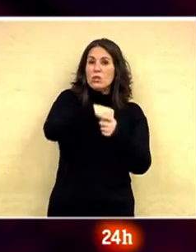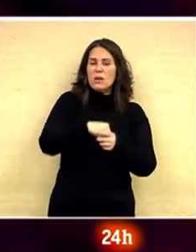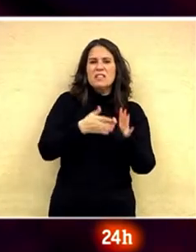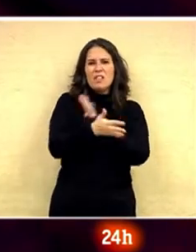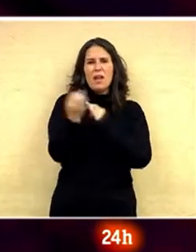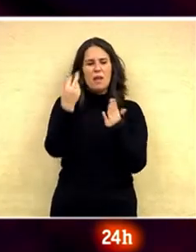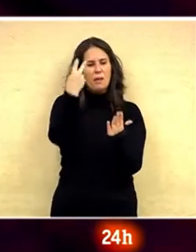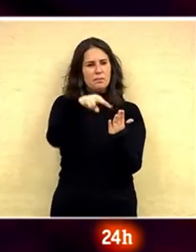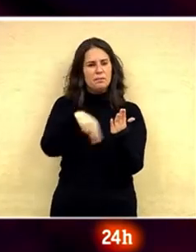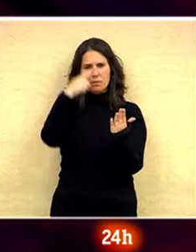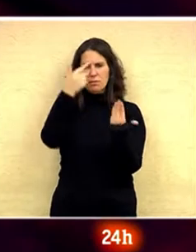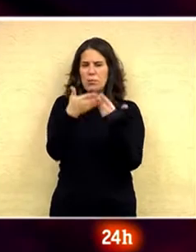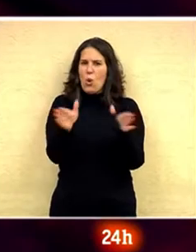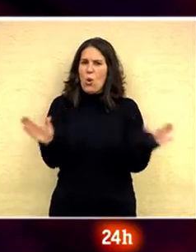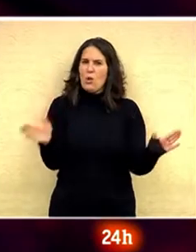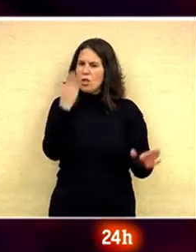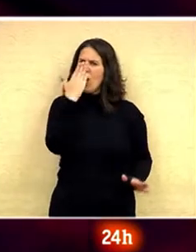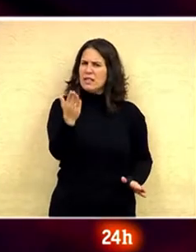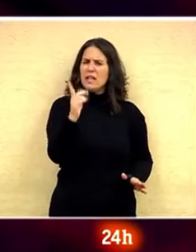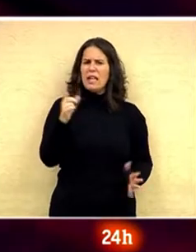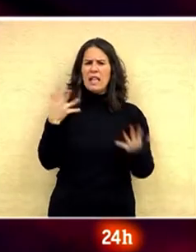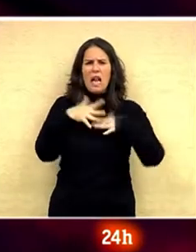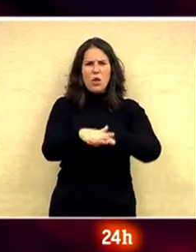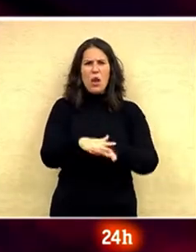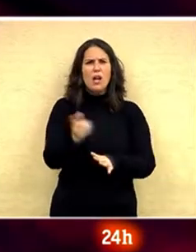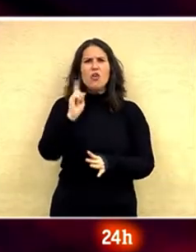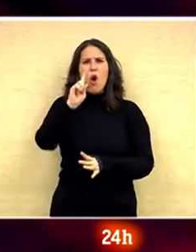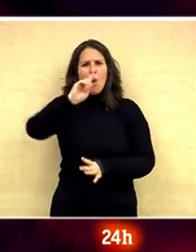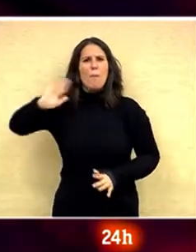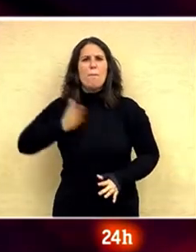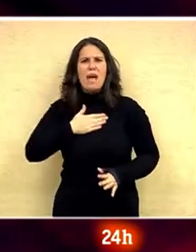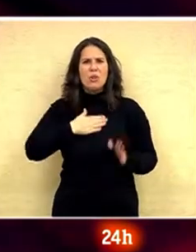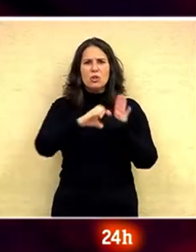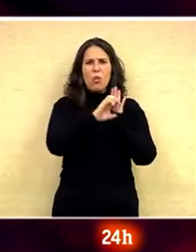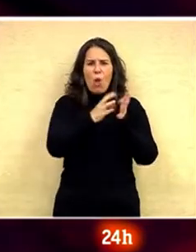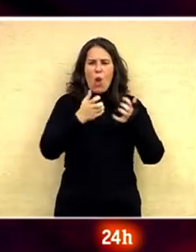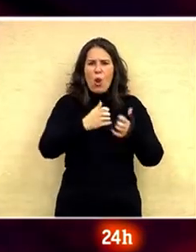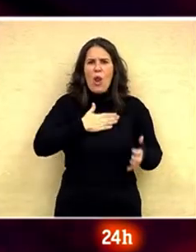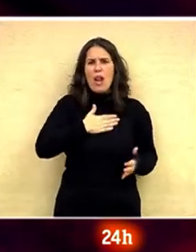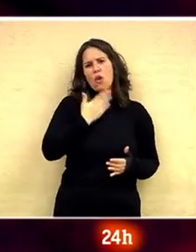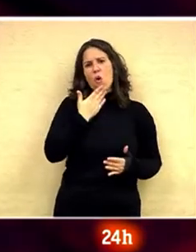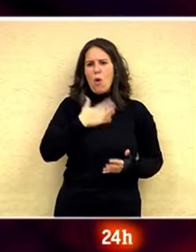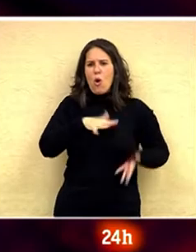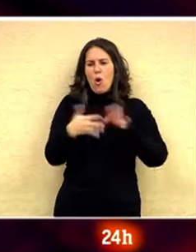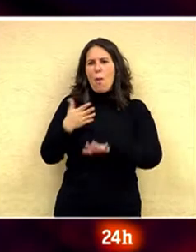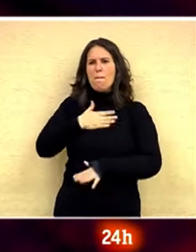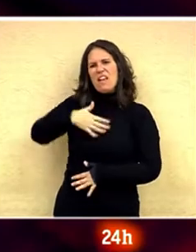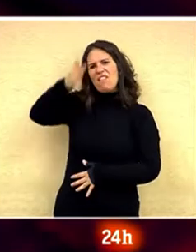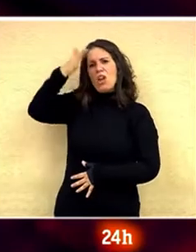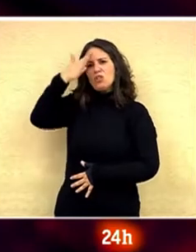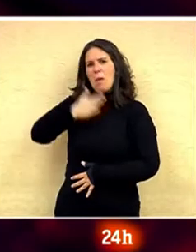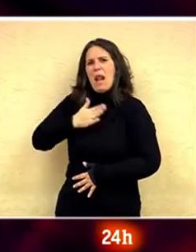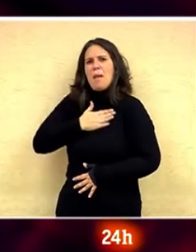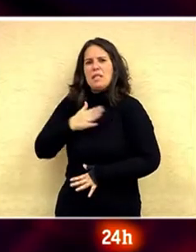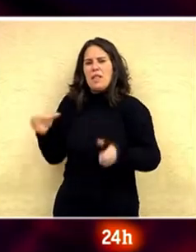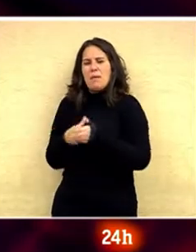una lectura honesta y abierta, una lectura también integradora que no pretenda apropiarse del texto constitucional convirtiéndolo en bandera